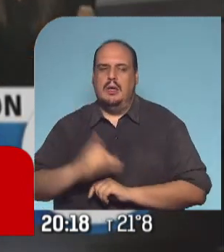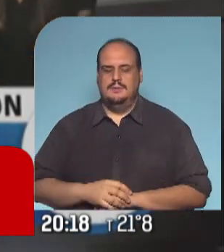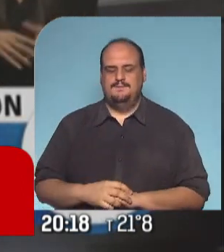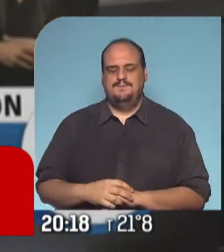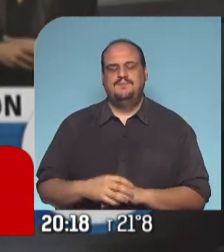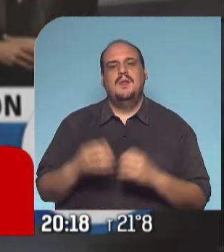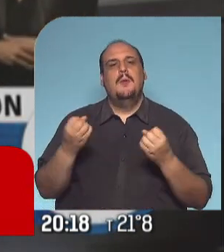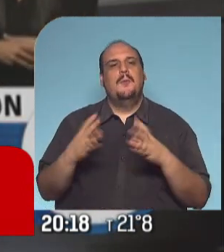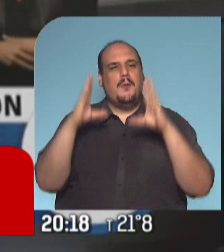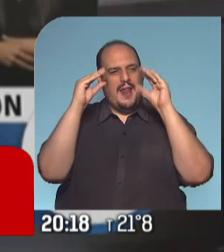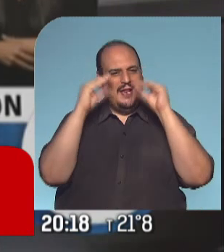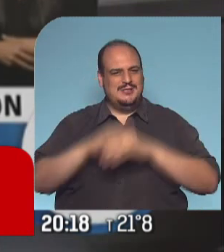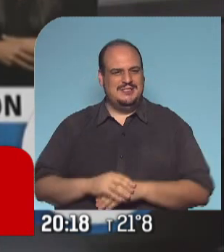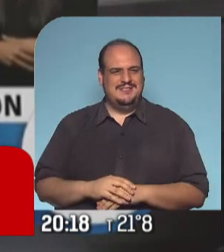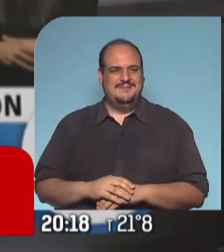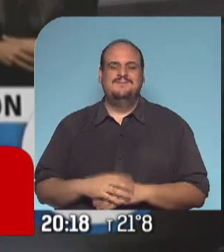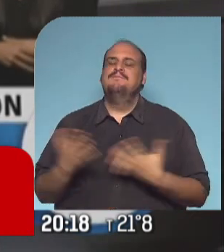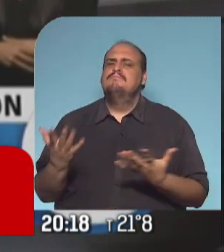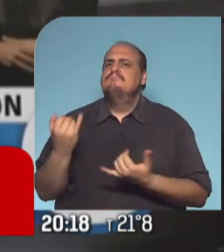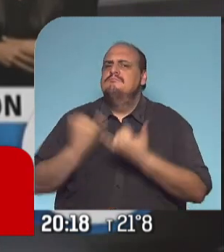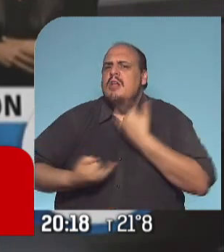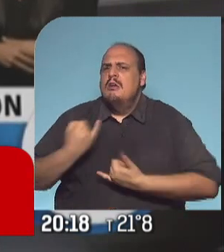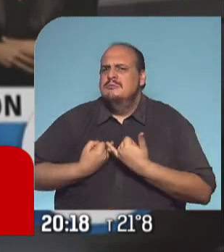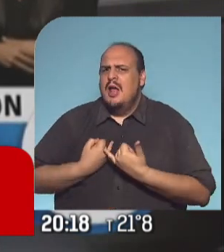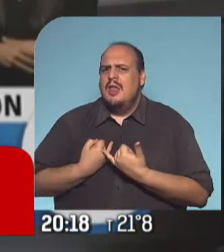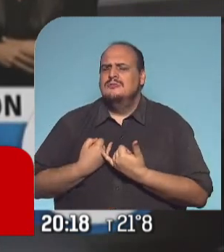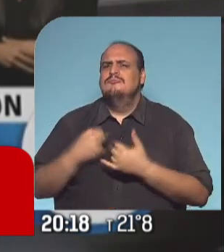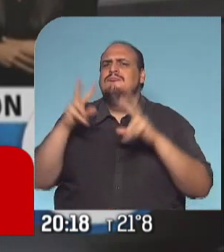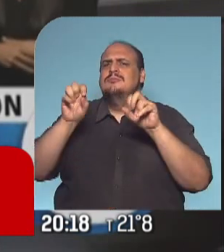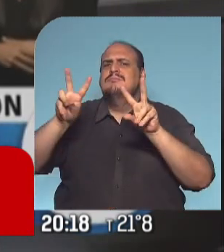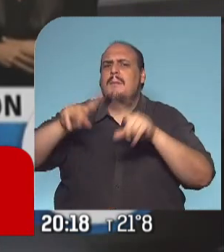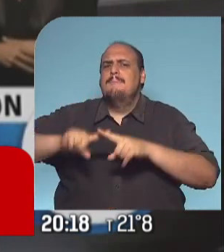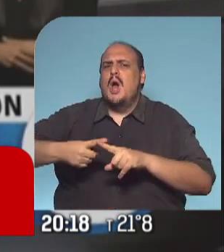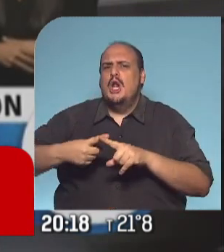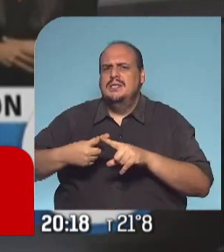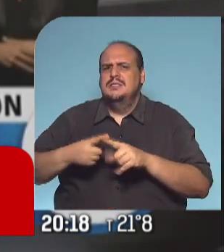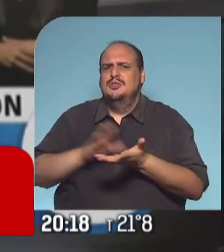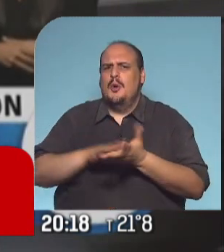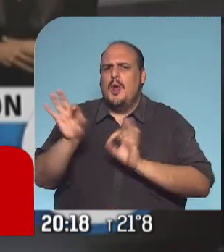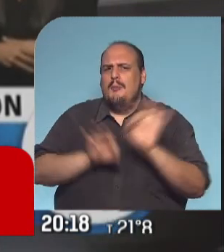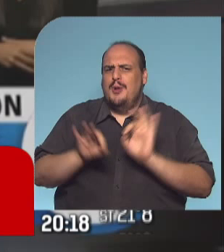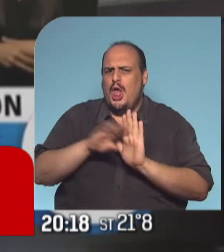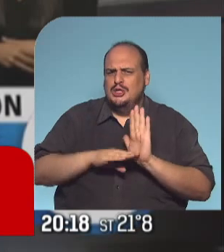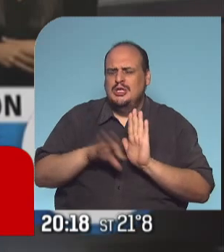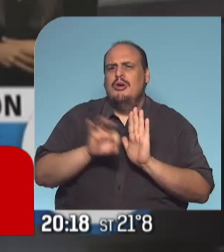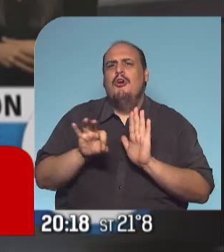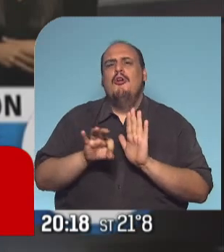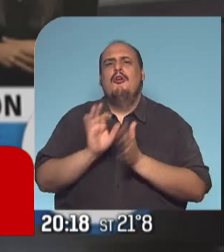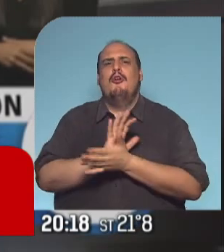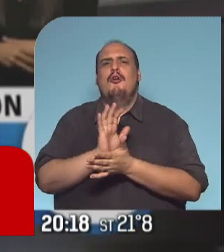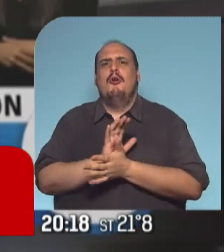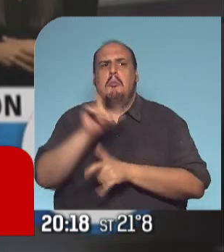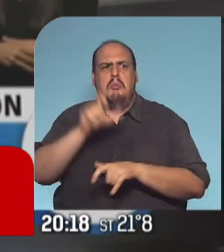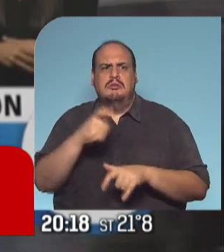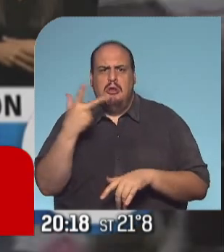Bien, ¿cómo están ustedes? ¿Todo bien? ¿Todo bien? ¿Vos? Contanos, si querés, la parte política de este proyecto o de que no haya habido ninguno que haya votado